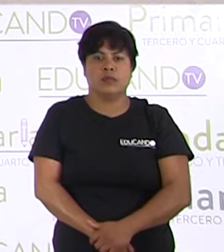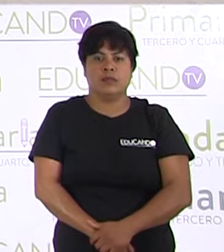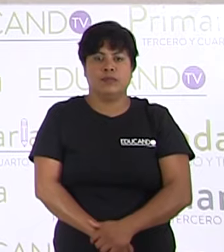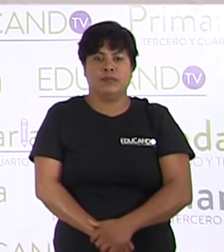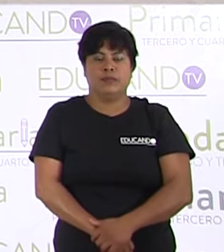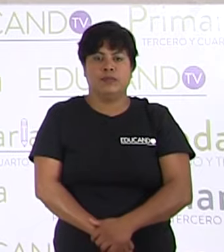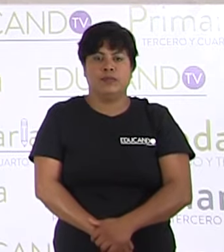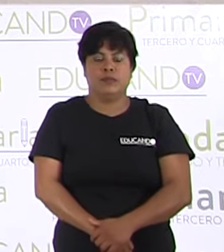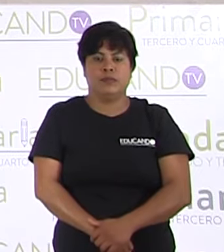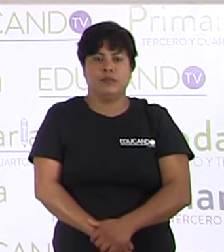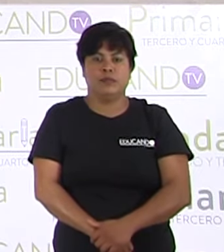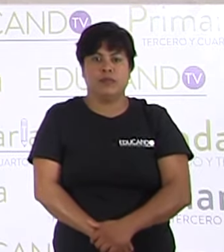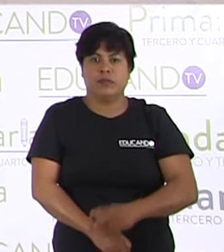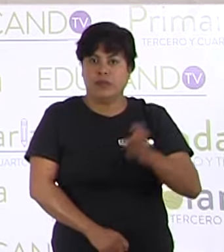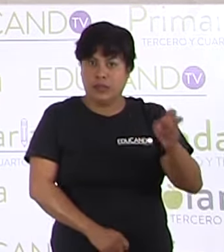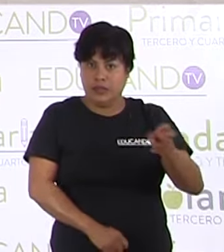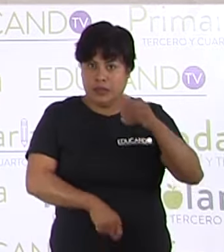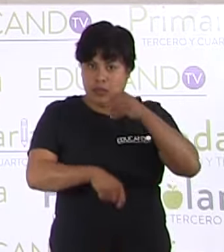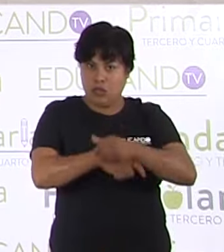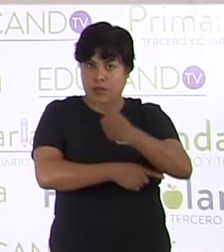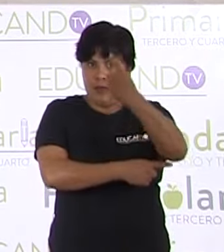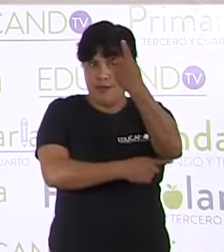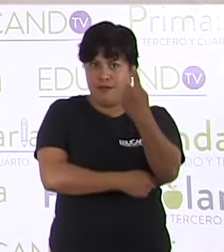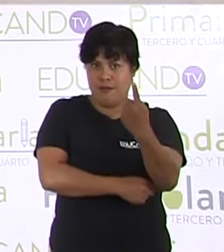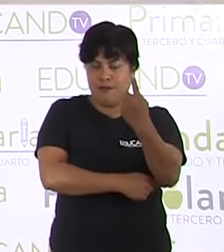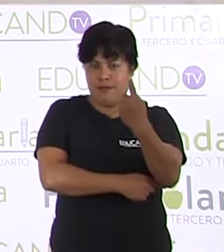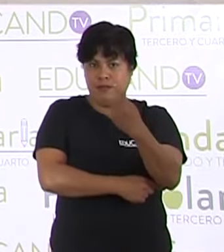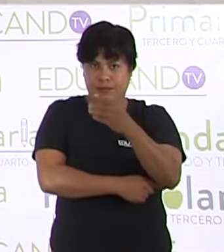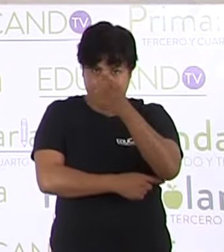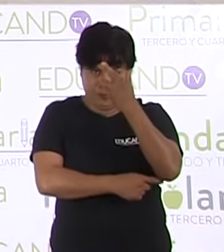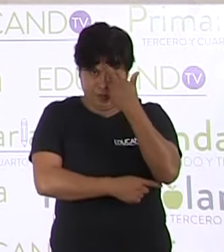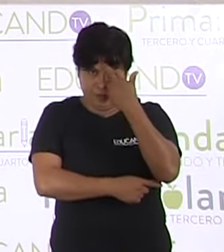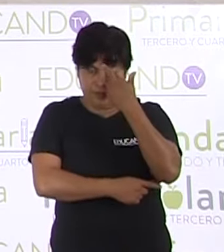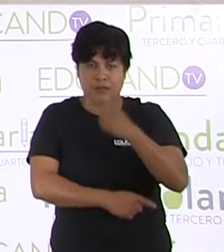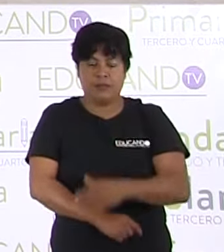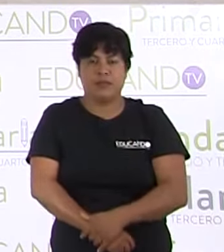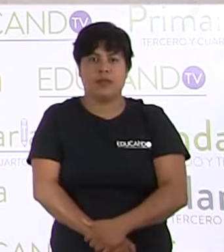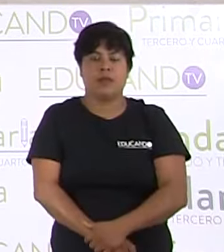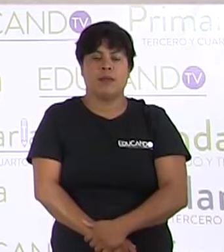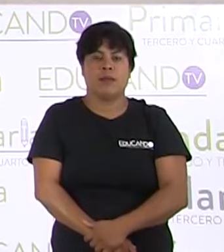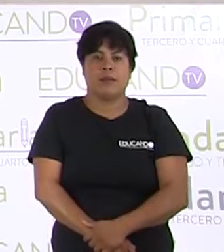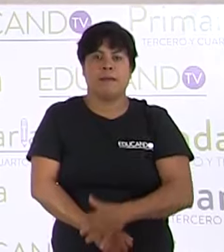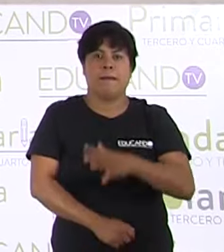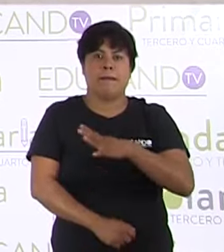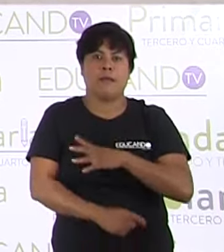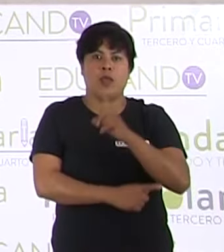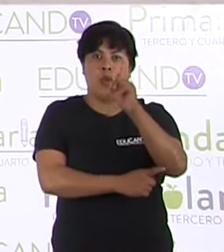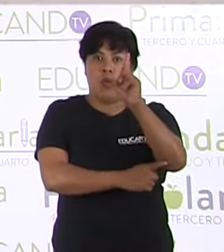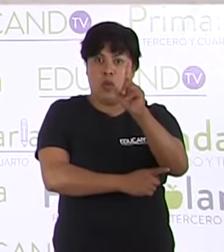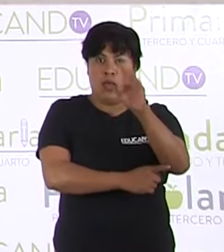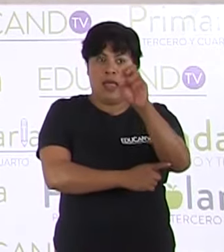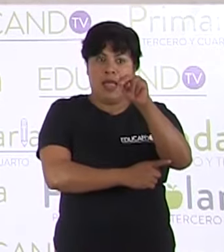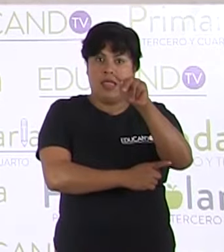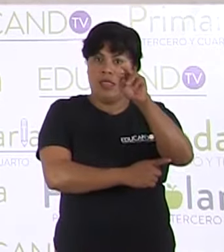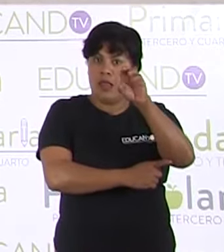va esto es uno de acuerdo tenemos un entero